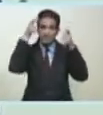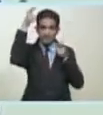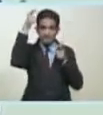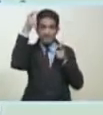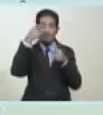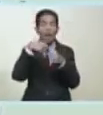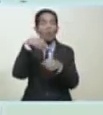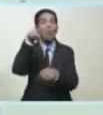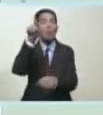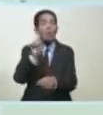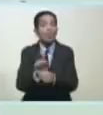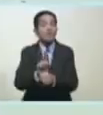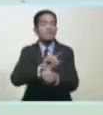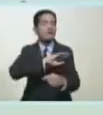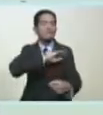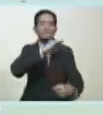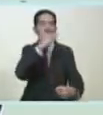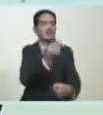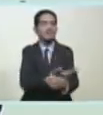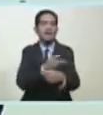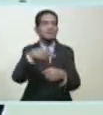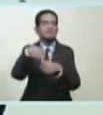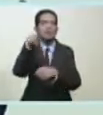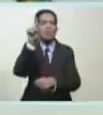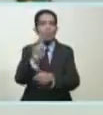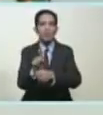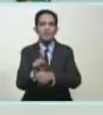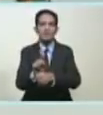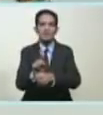Única, fortaleza única.